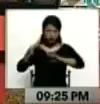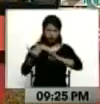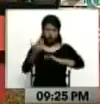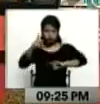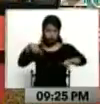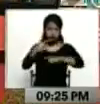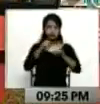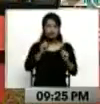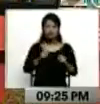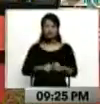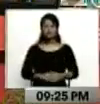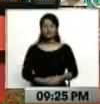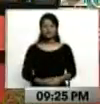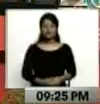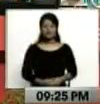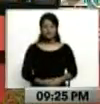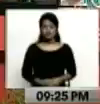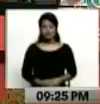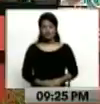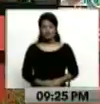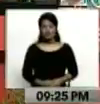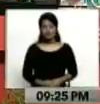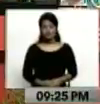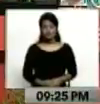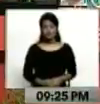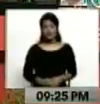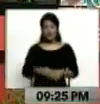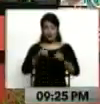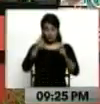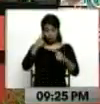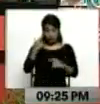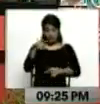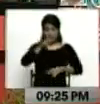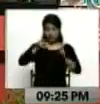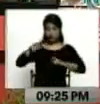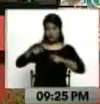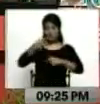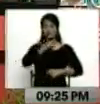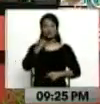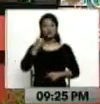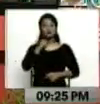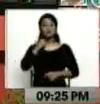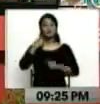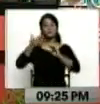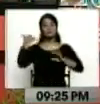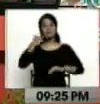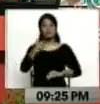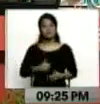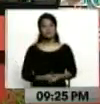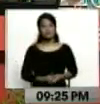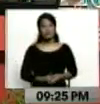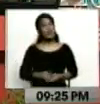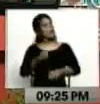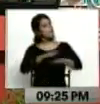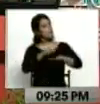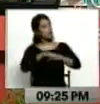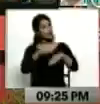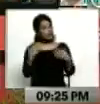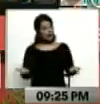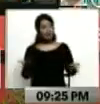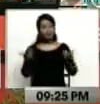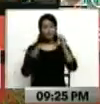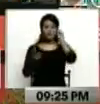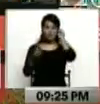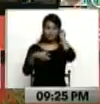miren lo que lo que dicen los curas en la esto le entregan al final la causa